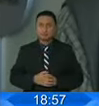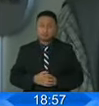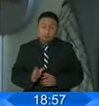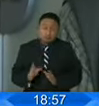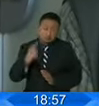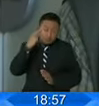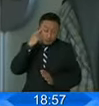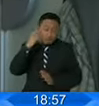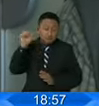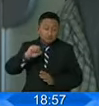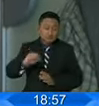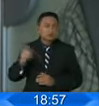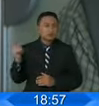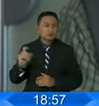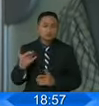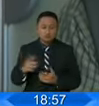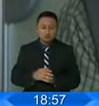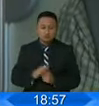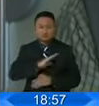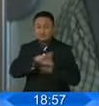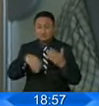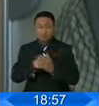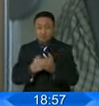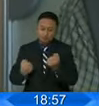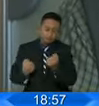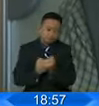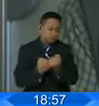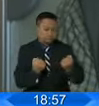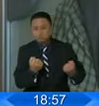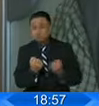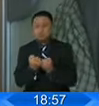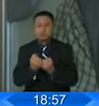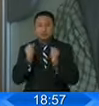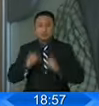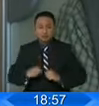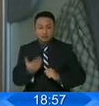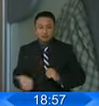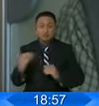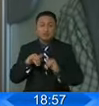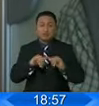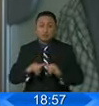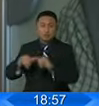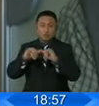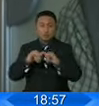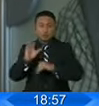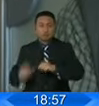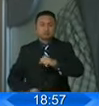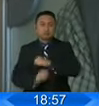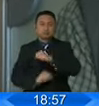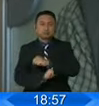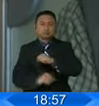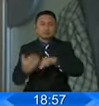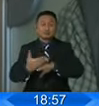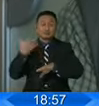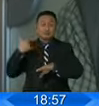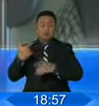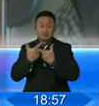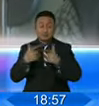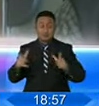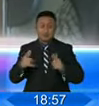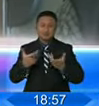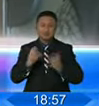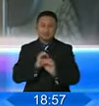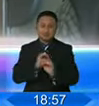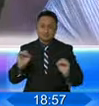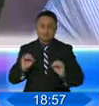necesario efectivamente arrimar el hombro entre todos para reconstruir la democracia y las libertades que quedaron tan afectadas durante los